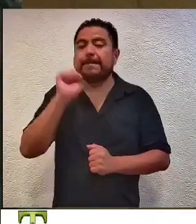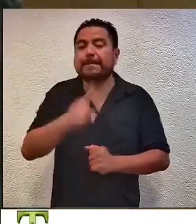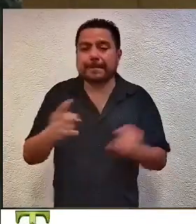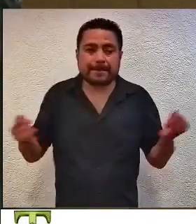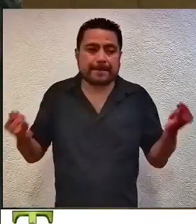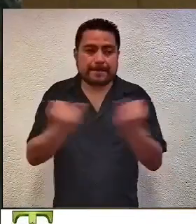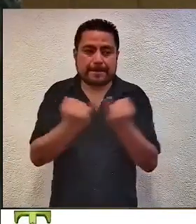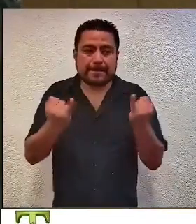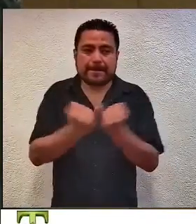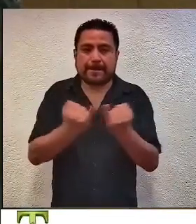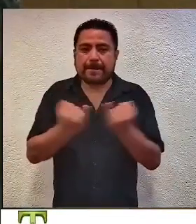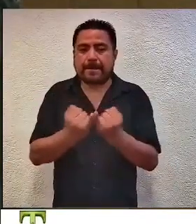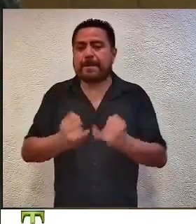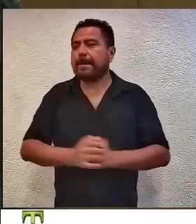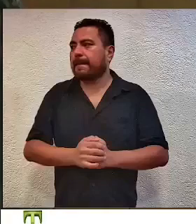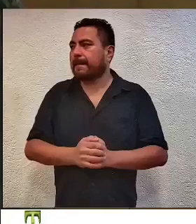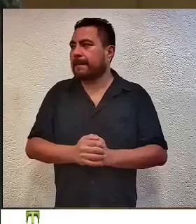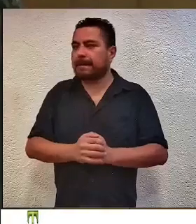También